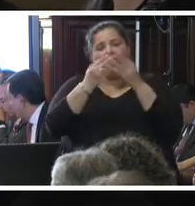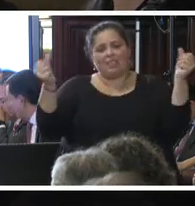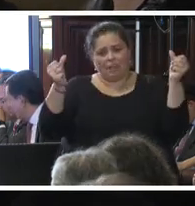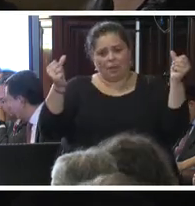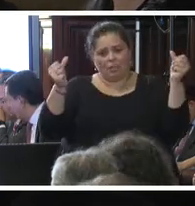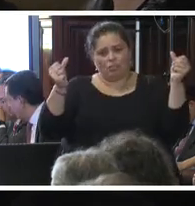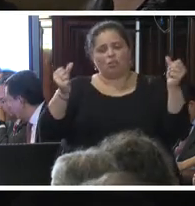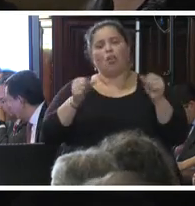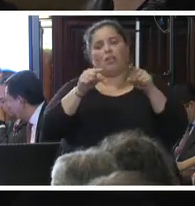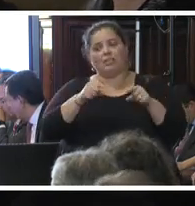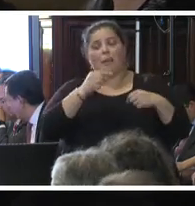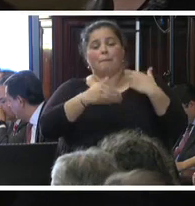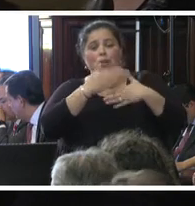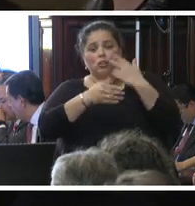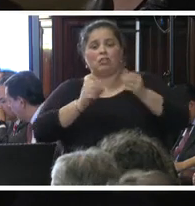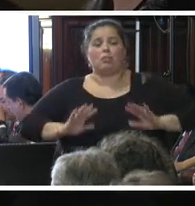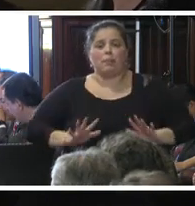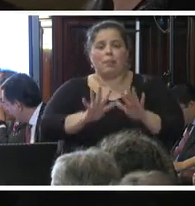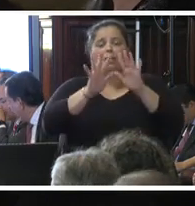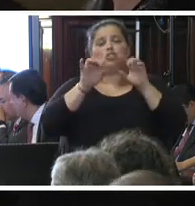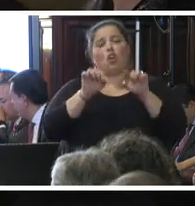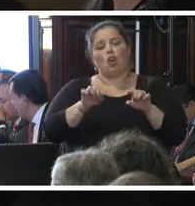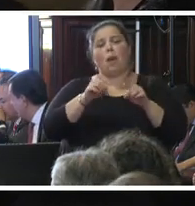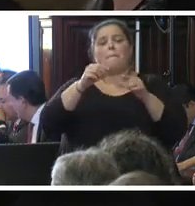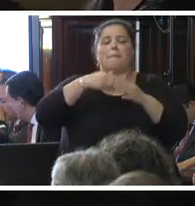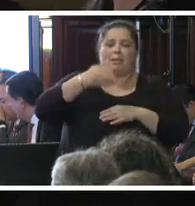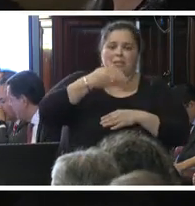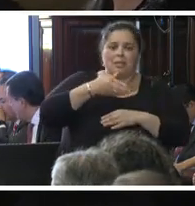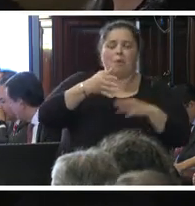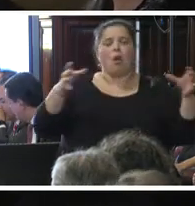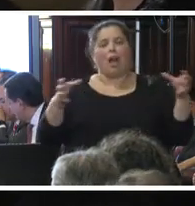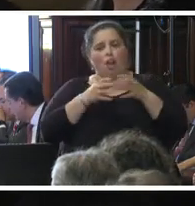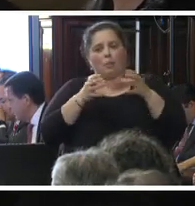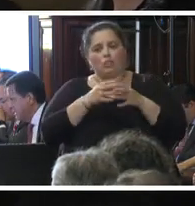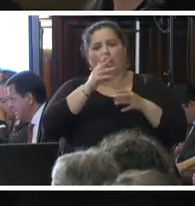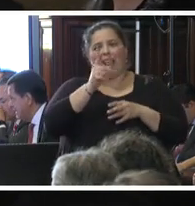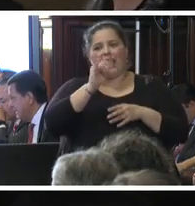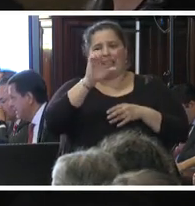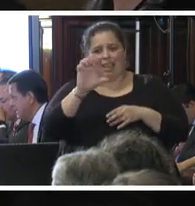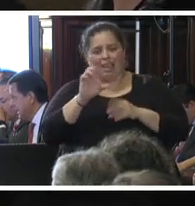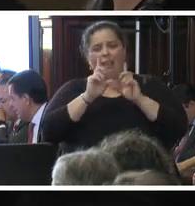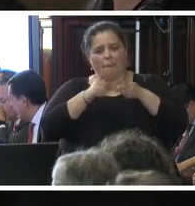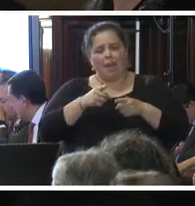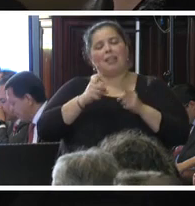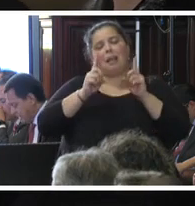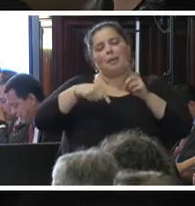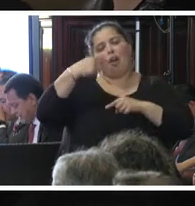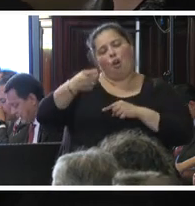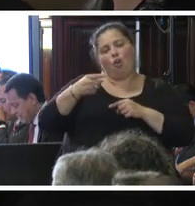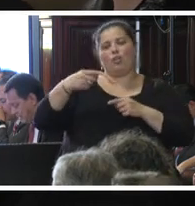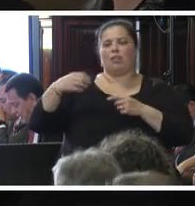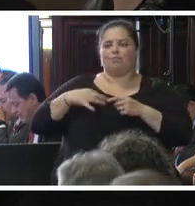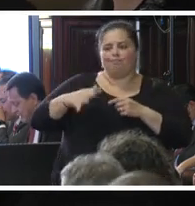cuyo proceso de elaboración participó la comisión, el GIE y además de muchas otras instancias de la sociedad o